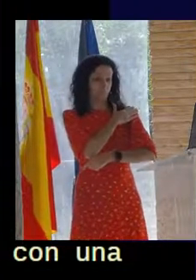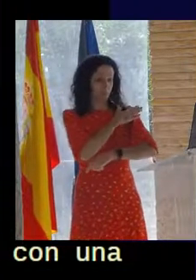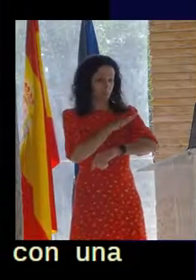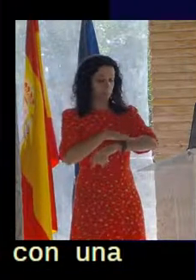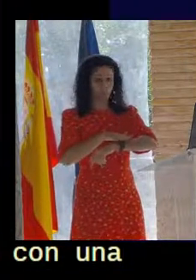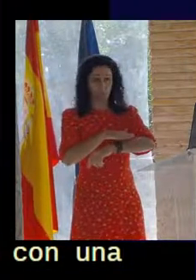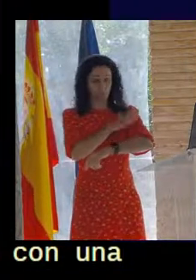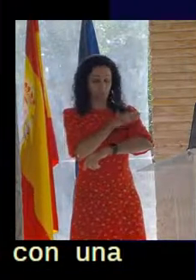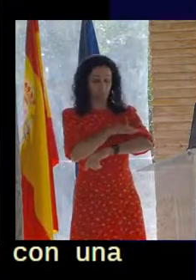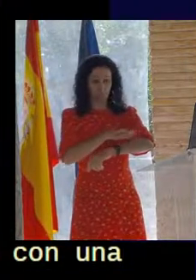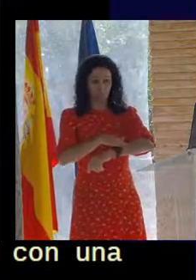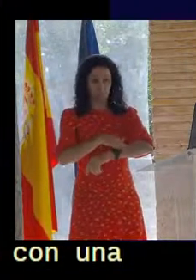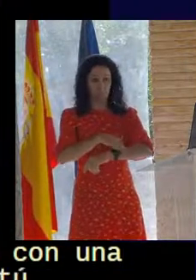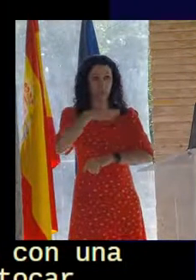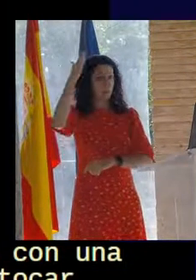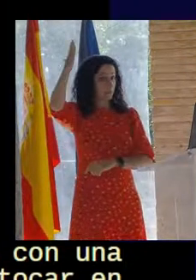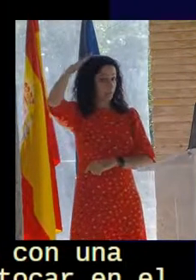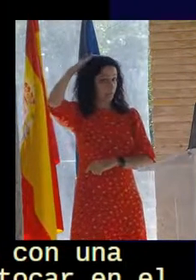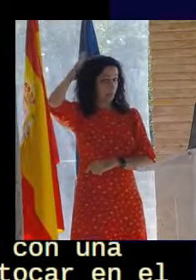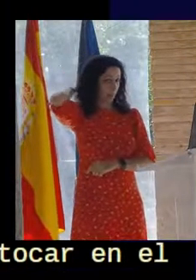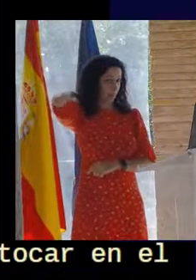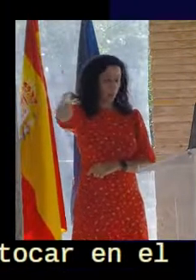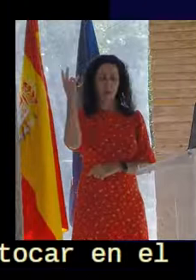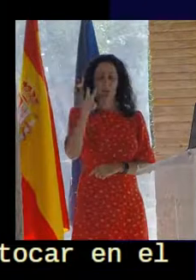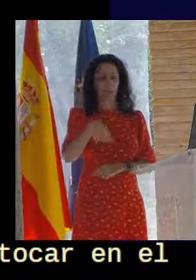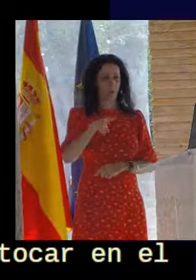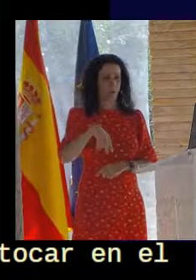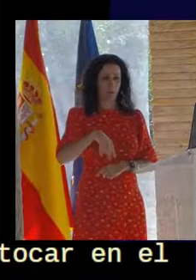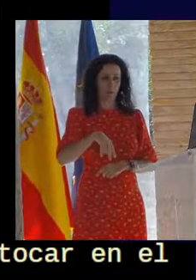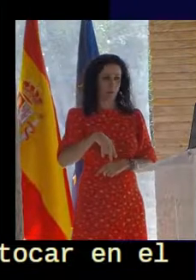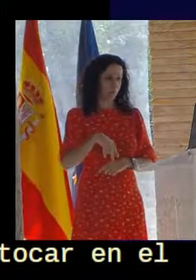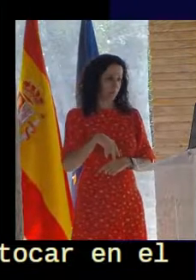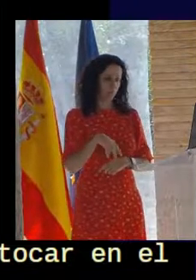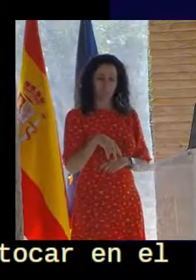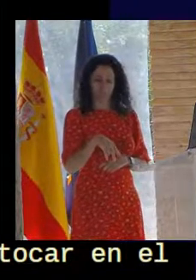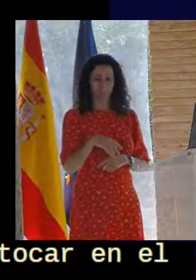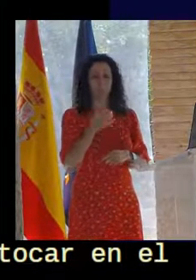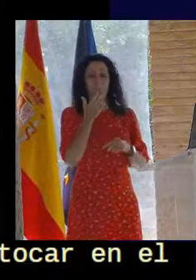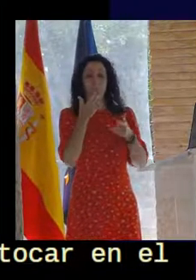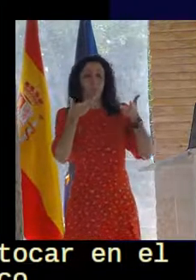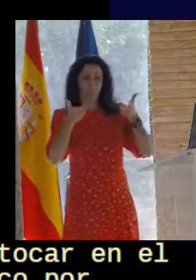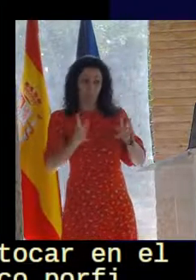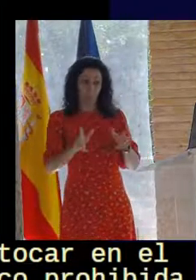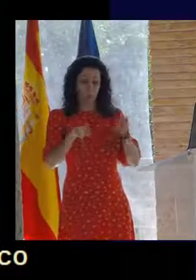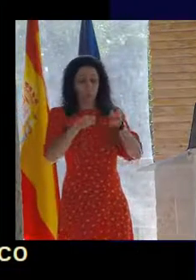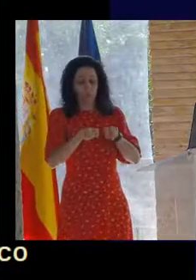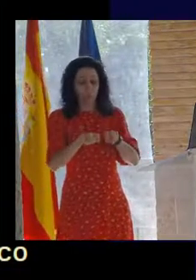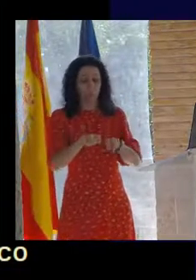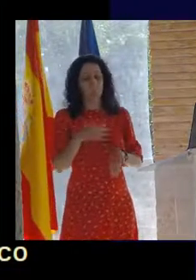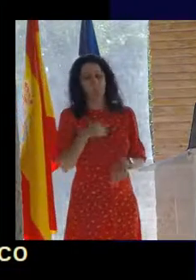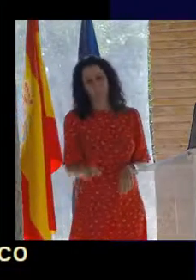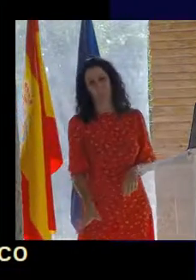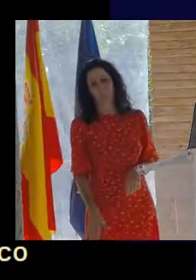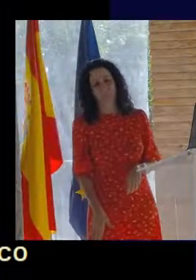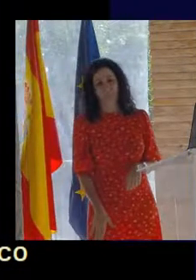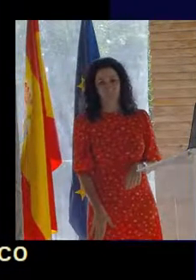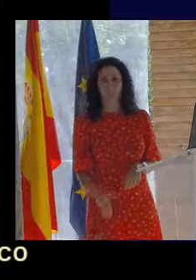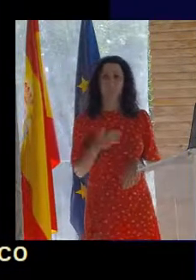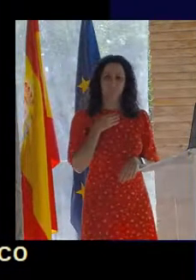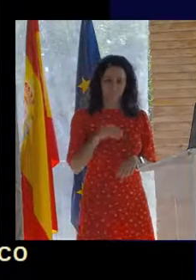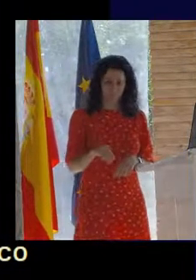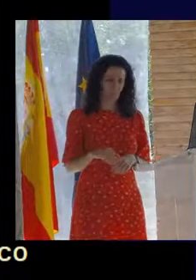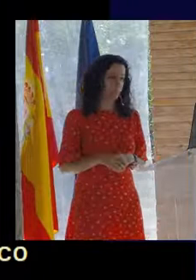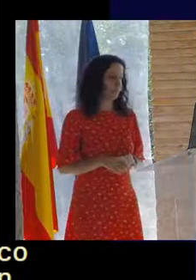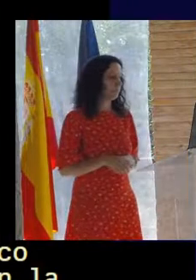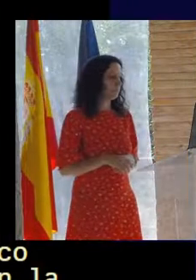debo llamar su atención puedes tocar en el hombro en el brazo la cabeza y espalda están un poco prohibidas eh si estás sentado al lado le